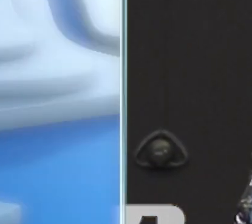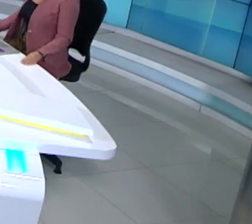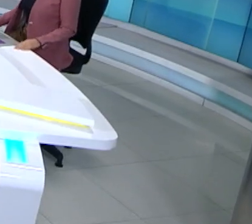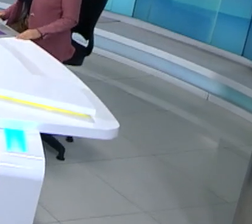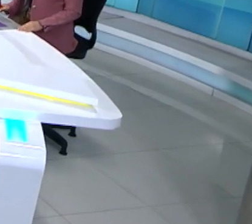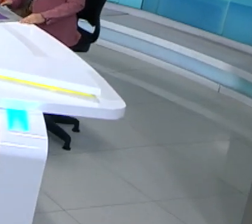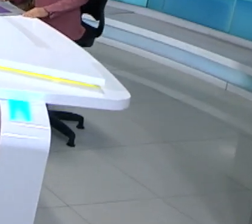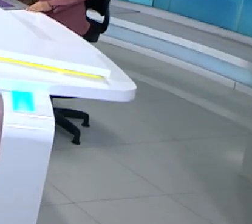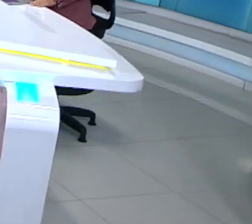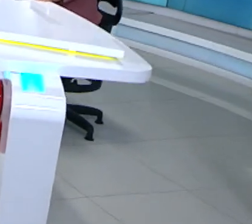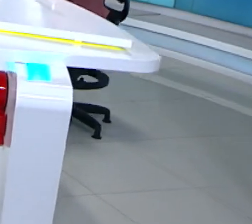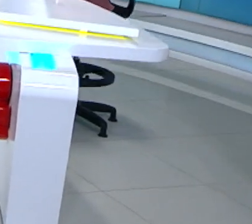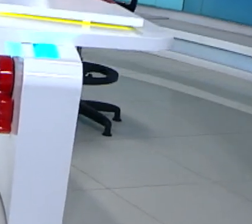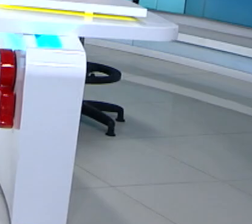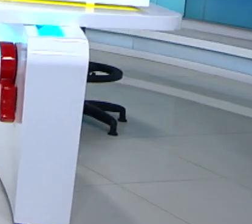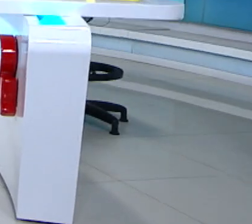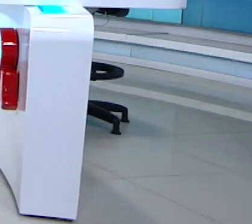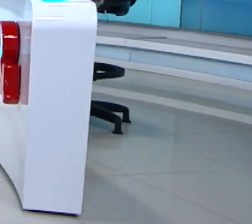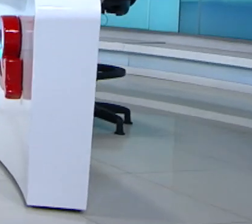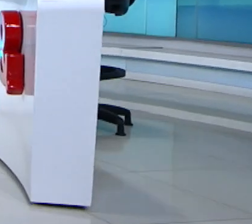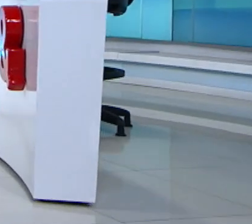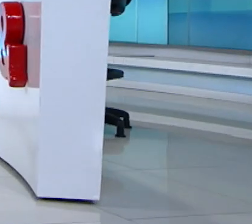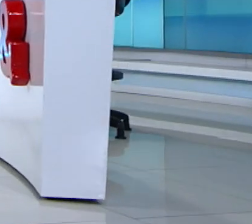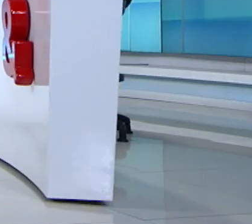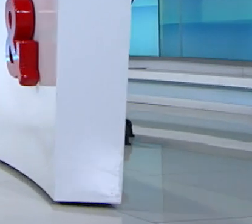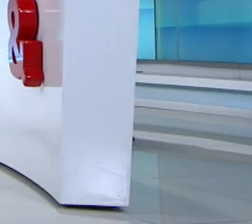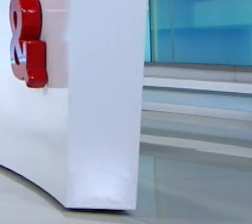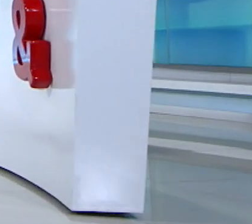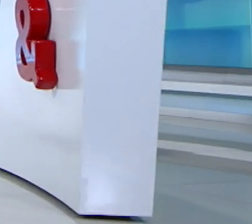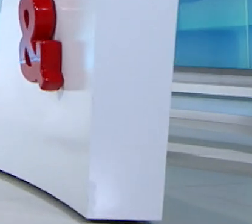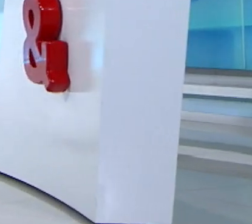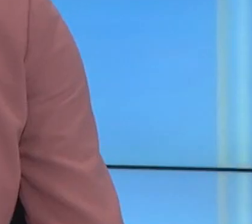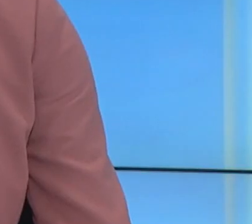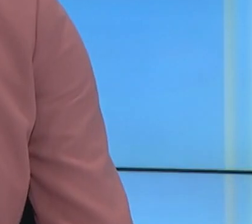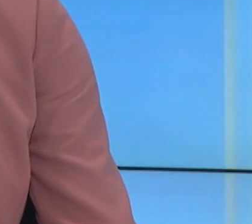Bruselas. Con Beatriz Elena Álvarez.